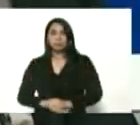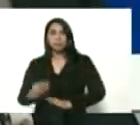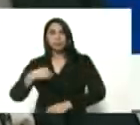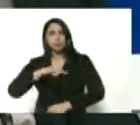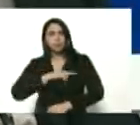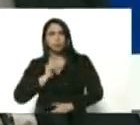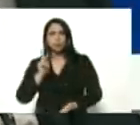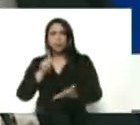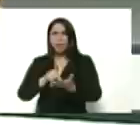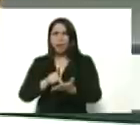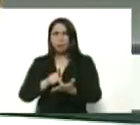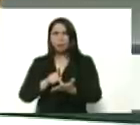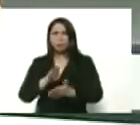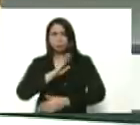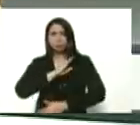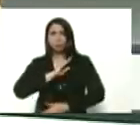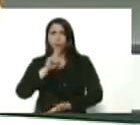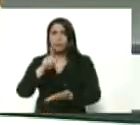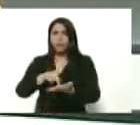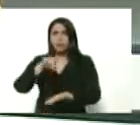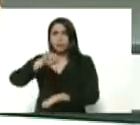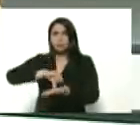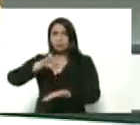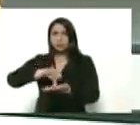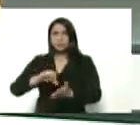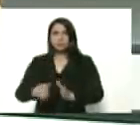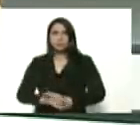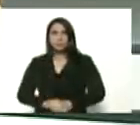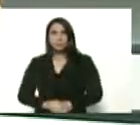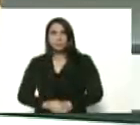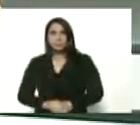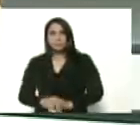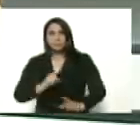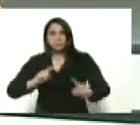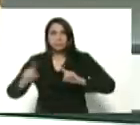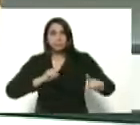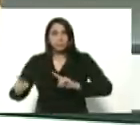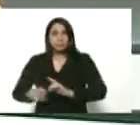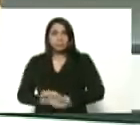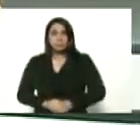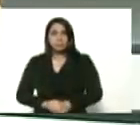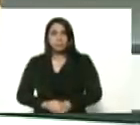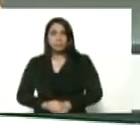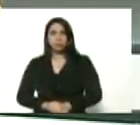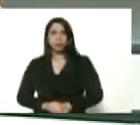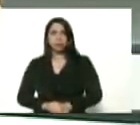Nosotros llegamos, yo llegué a mi centro de mando.